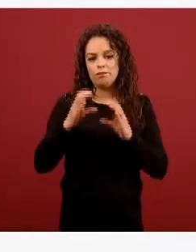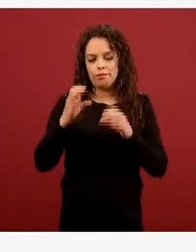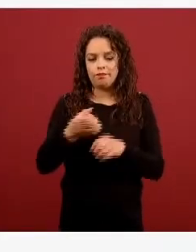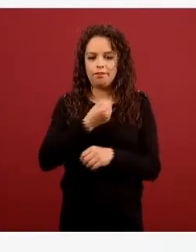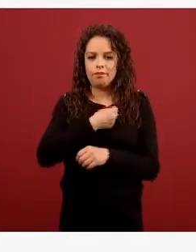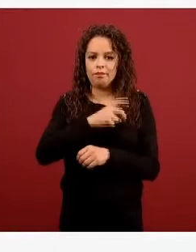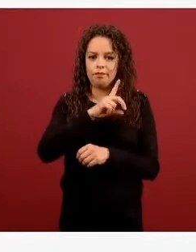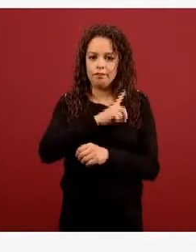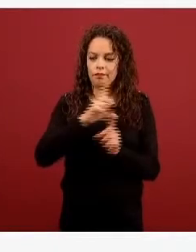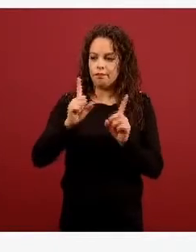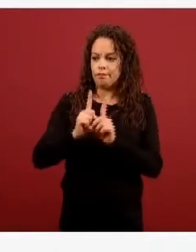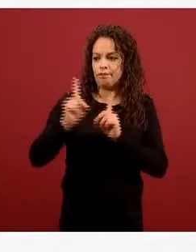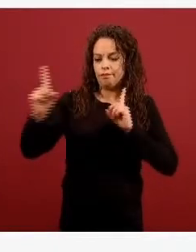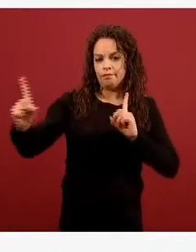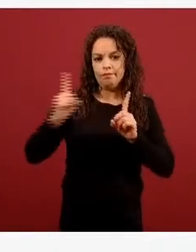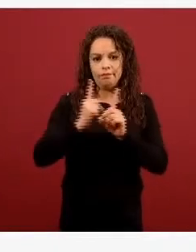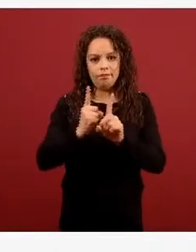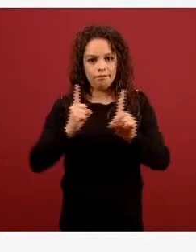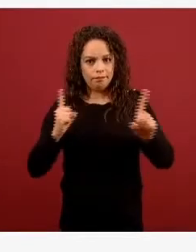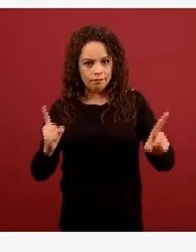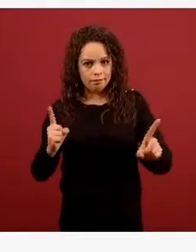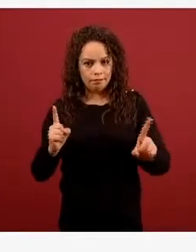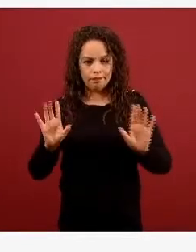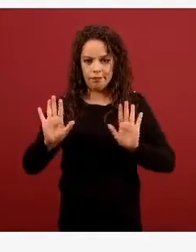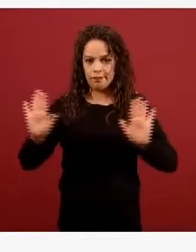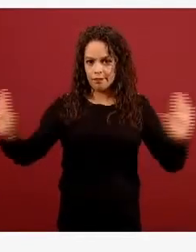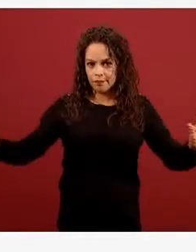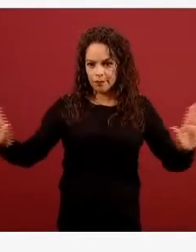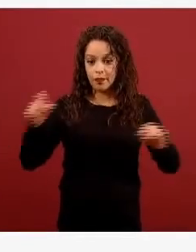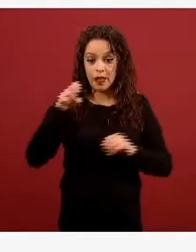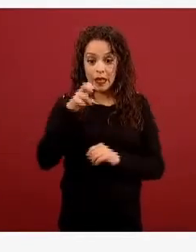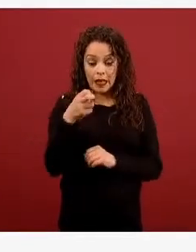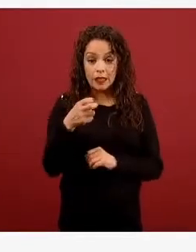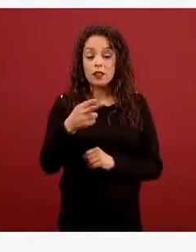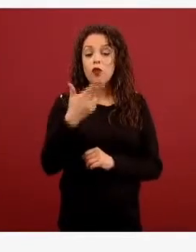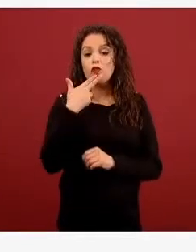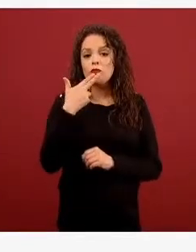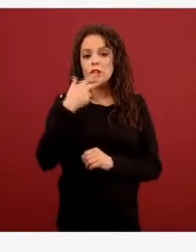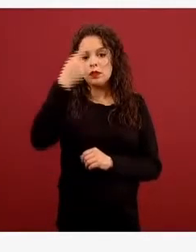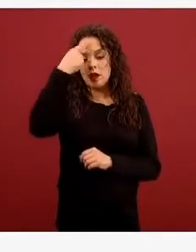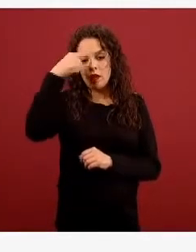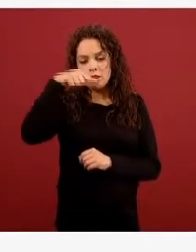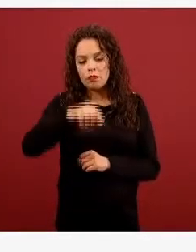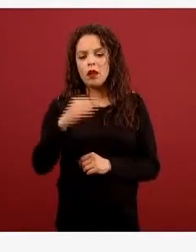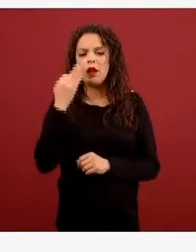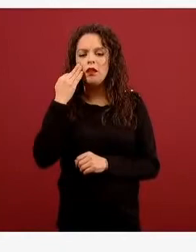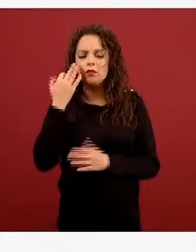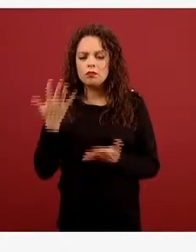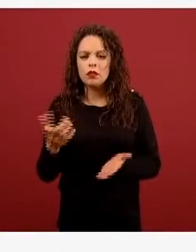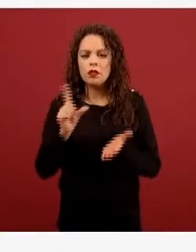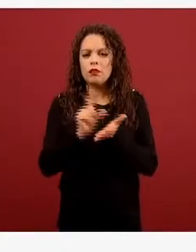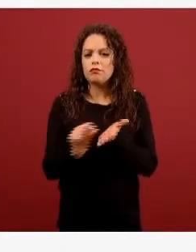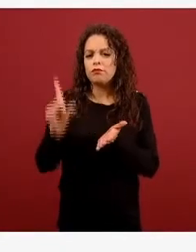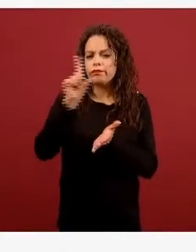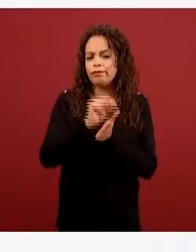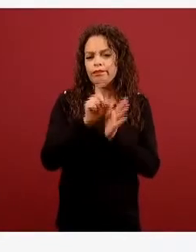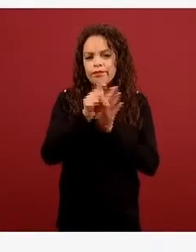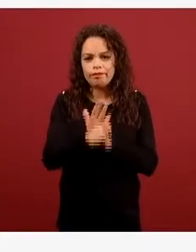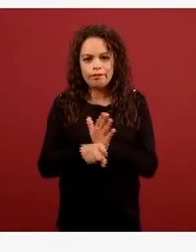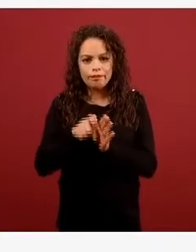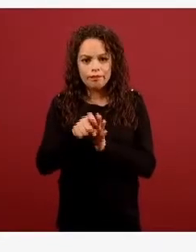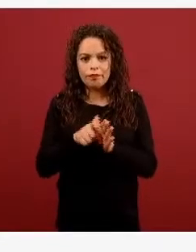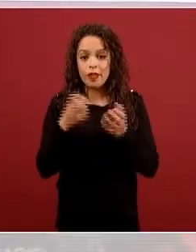empiezan a hacer también estos elementos para redes sociales, a través de su sana distancia, dar estos